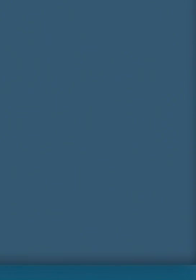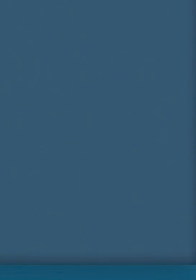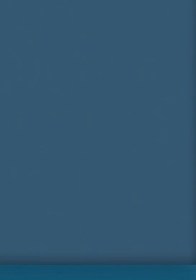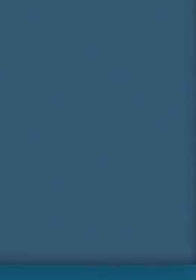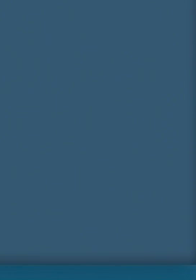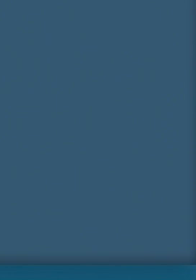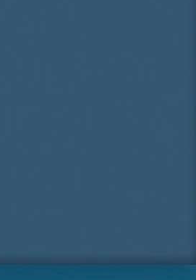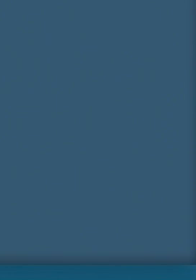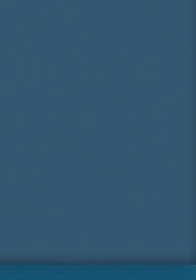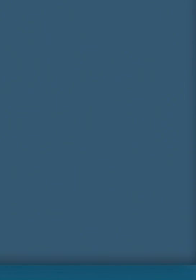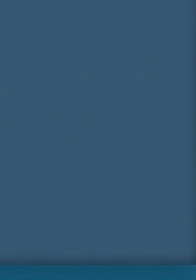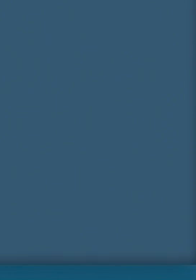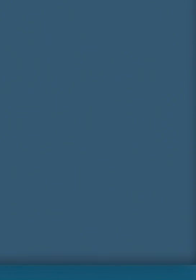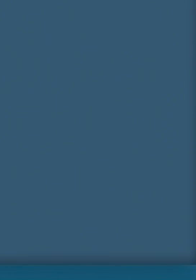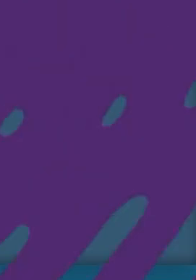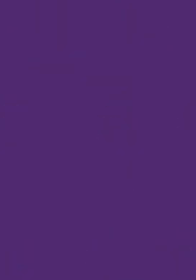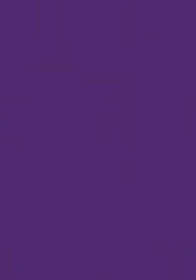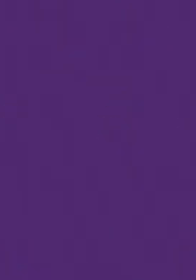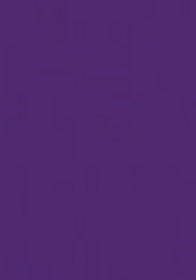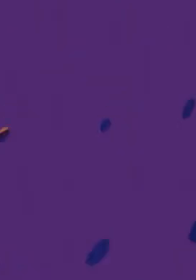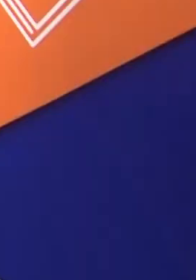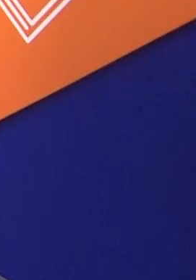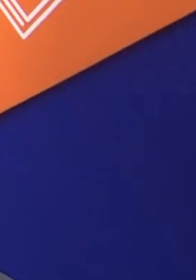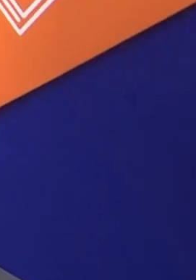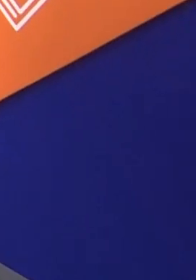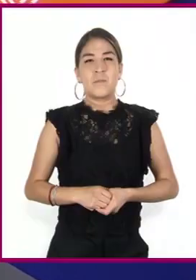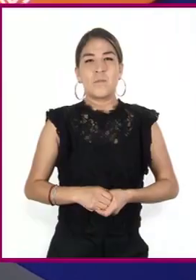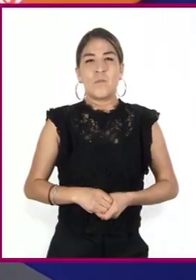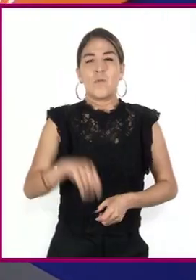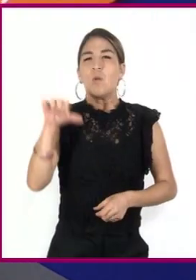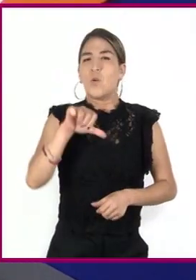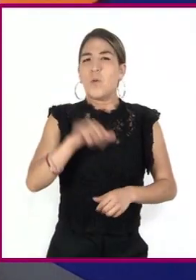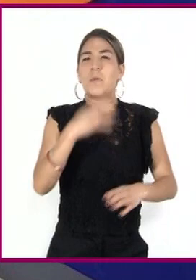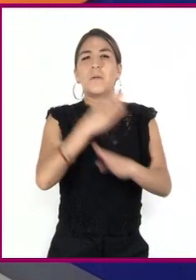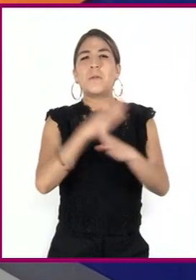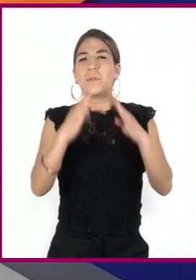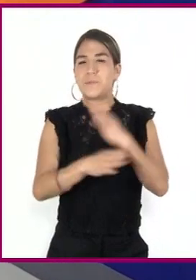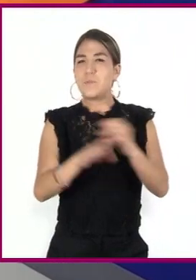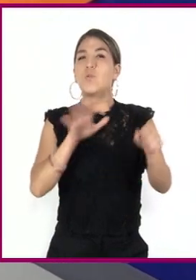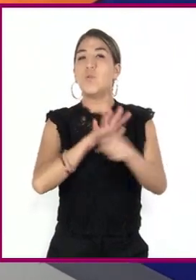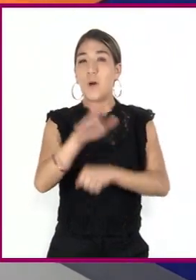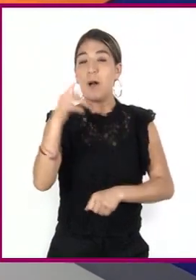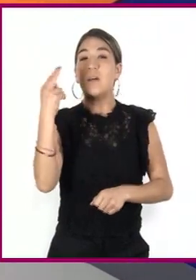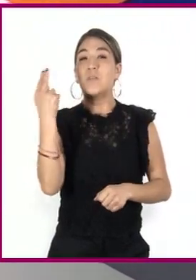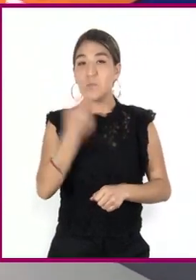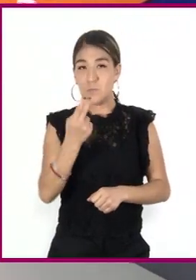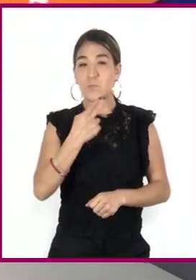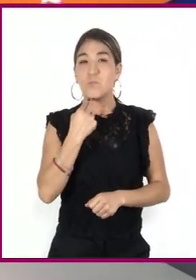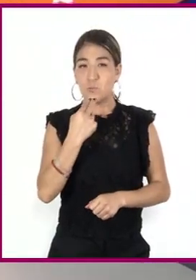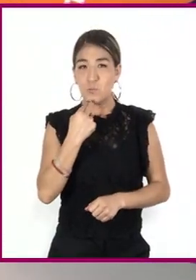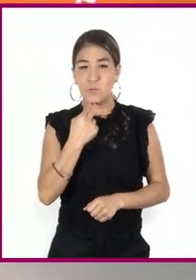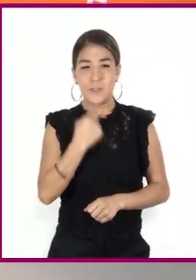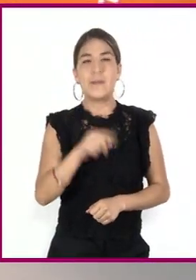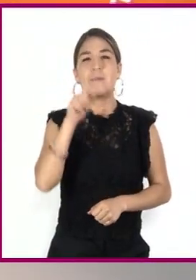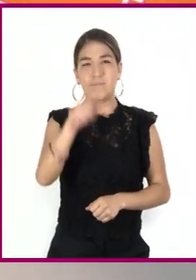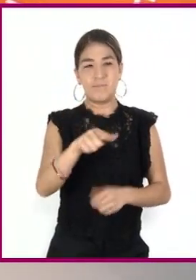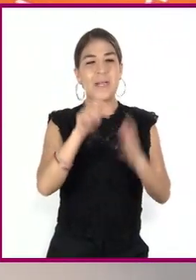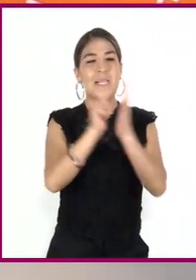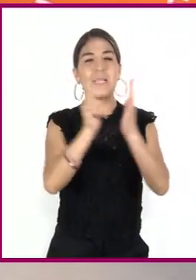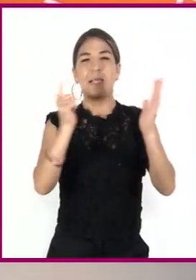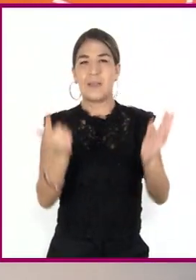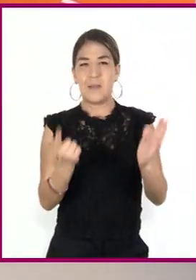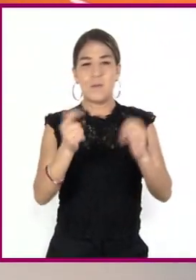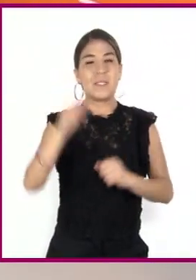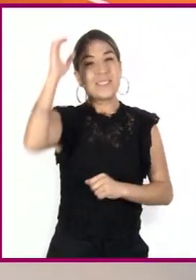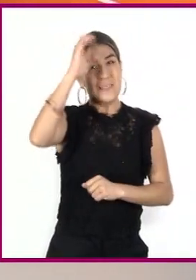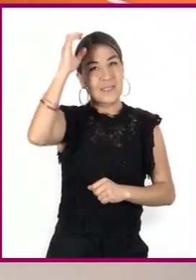son disoluciones en diferente concentración. Los materiales que vamos a utilizar en esta sesión son los siguientes: su libro de texto de